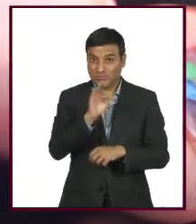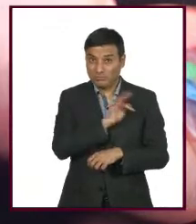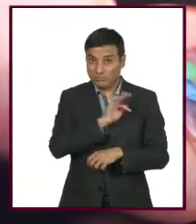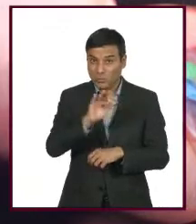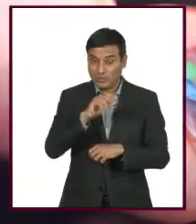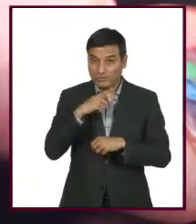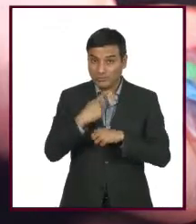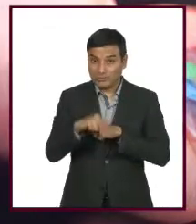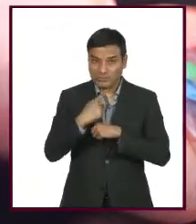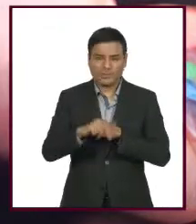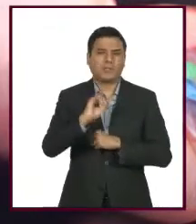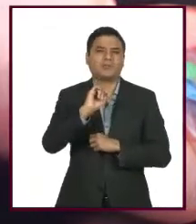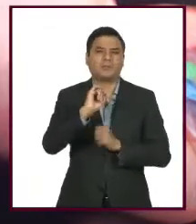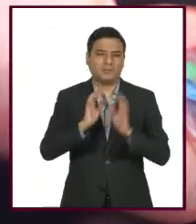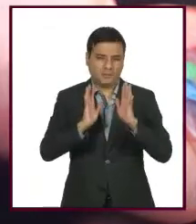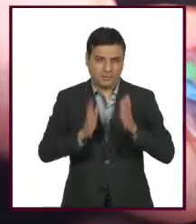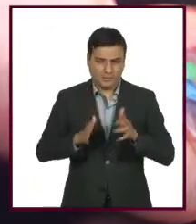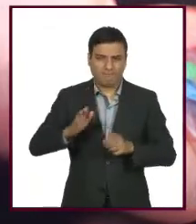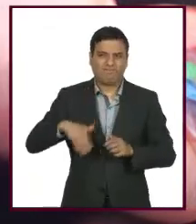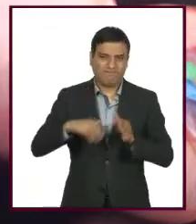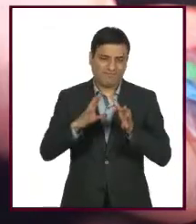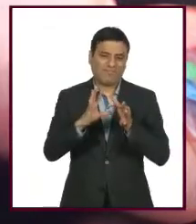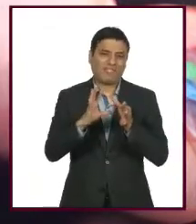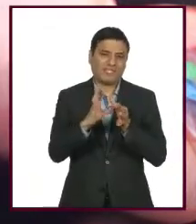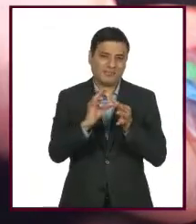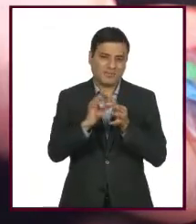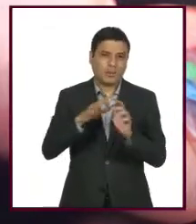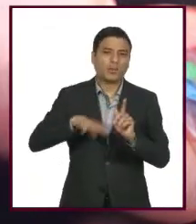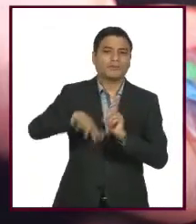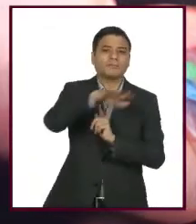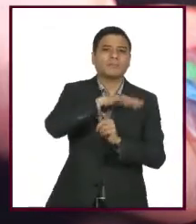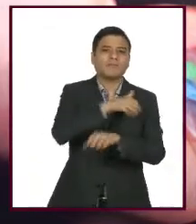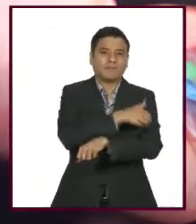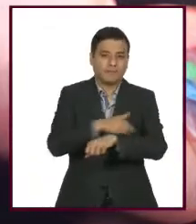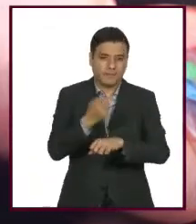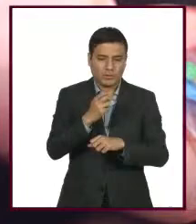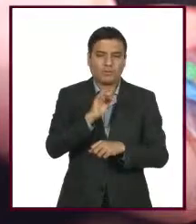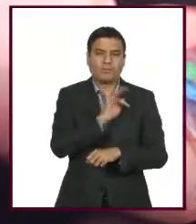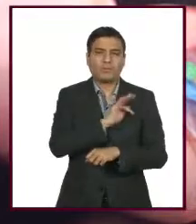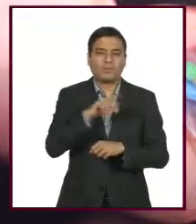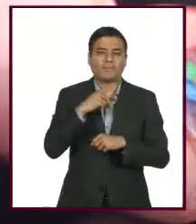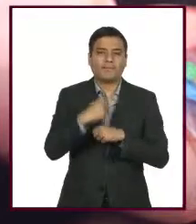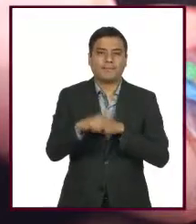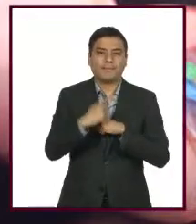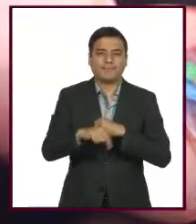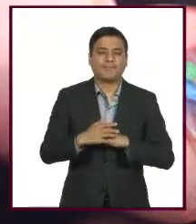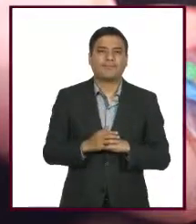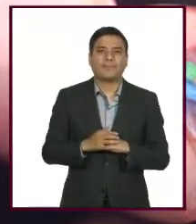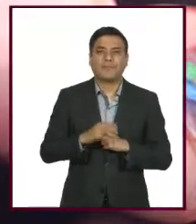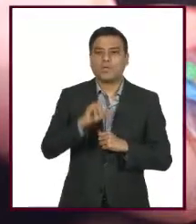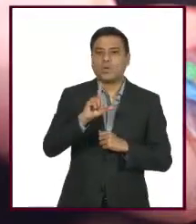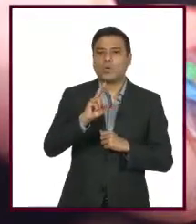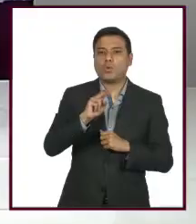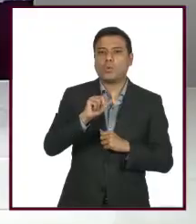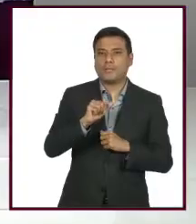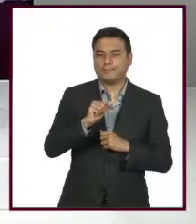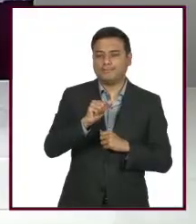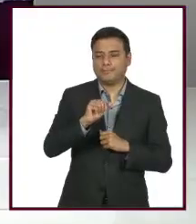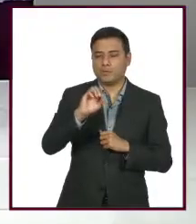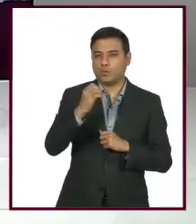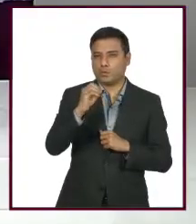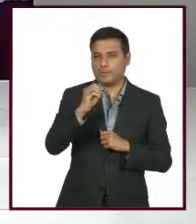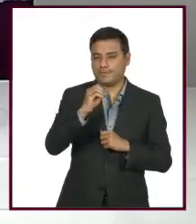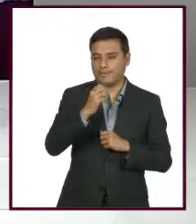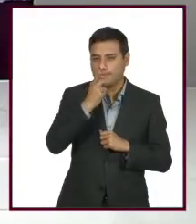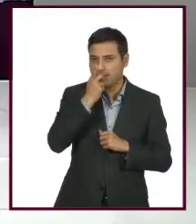también, doctor, obviamente el entorno familiar tiene repercusión y efectos inmediatos. Vamos con este comentario del 1 de octubre.